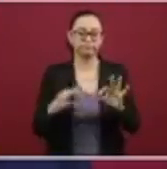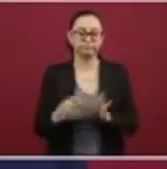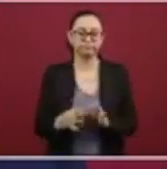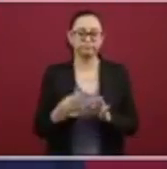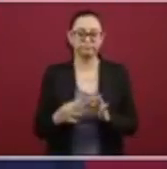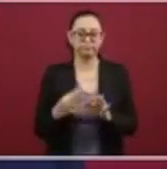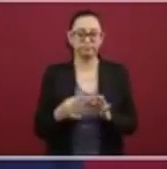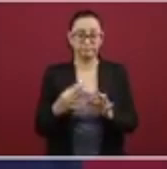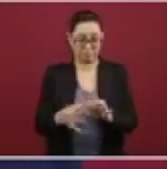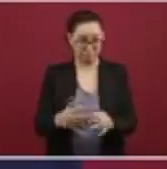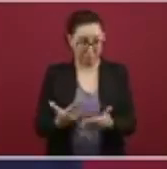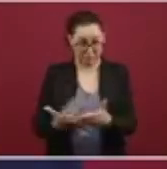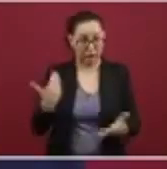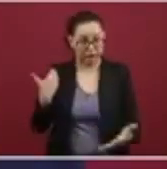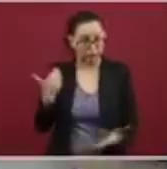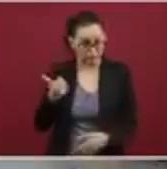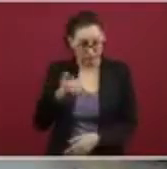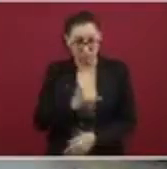¿Sucedía esto antes?